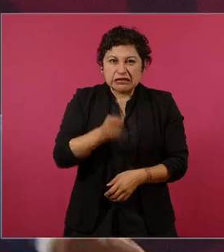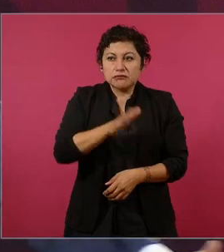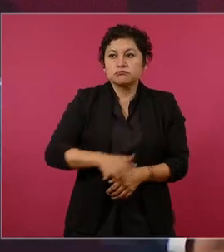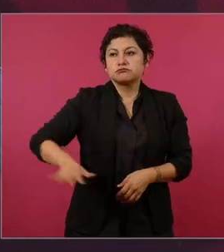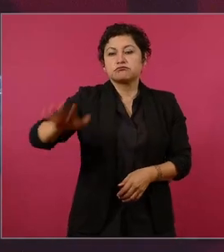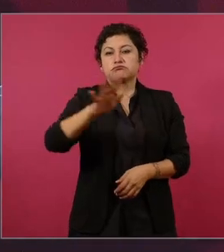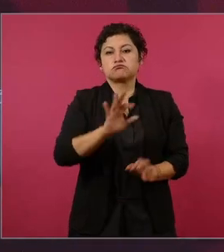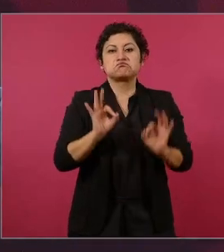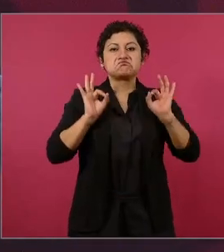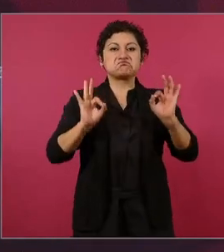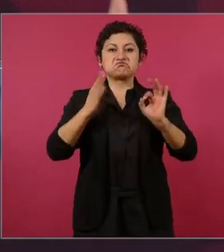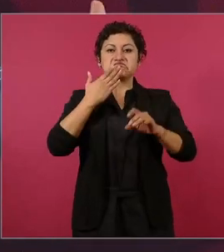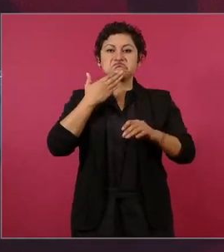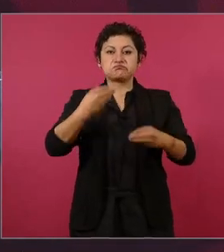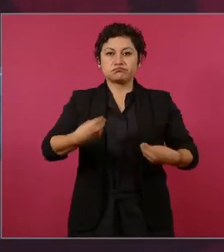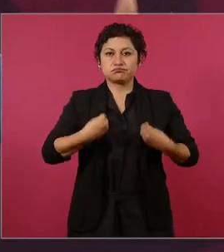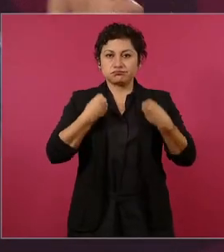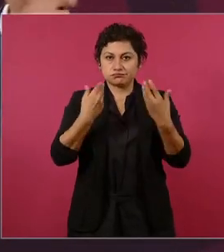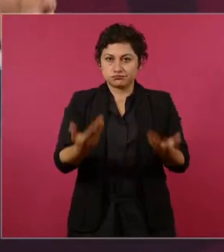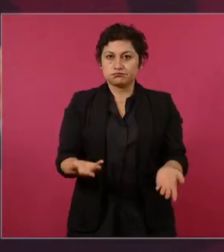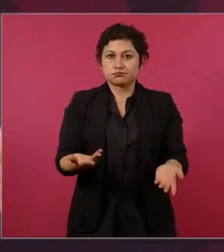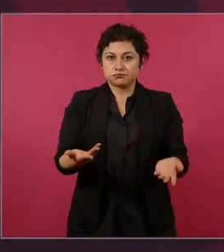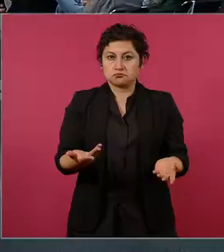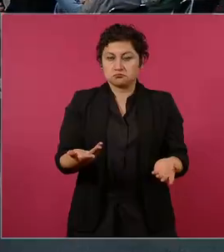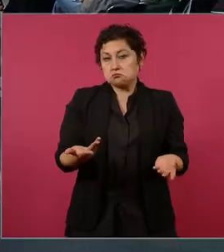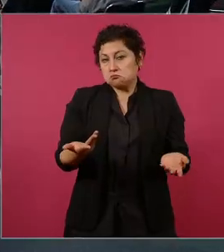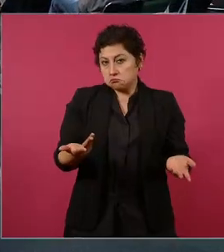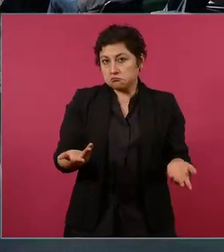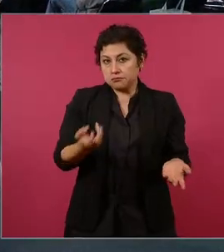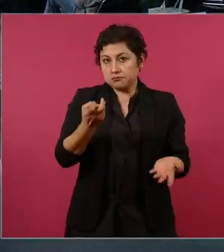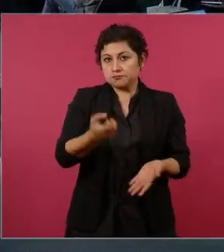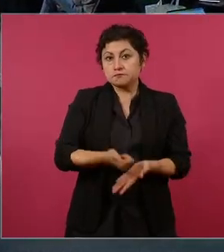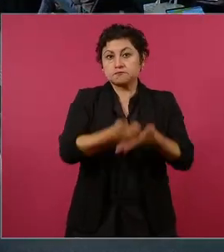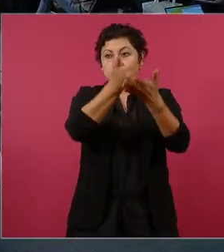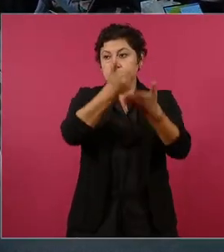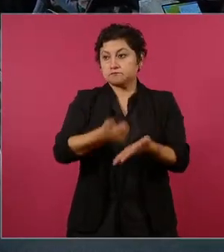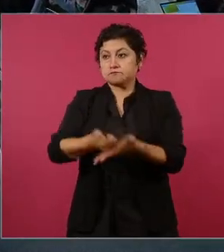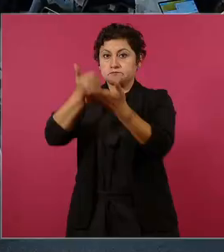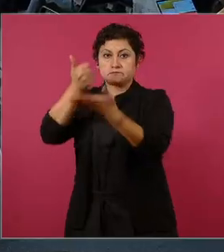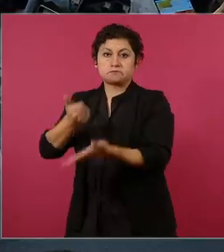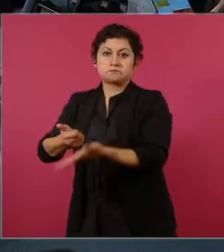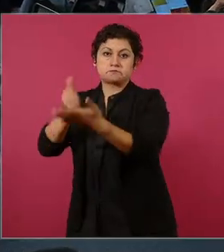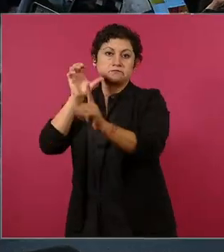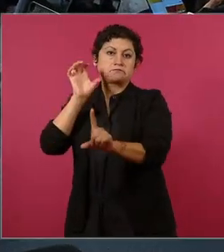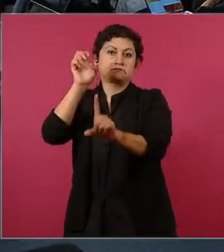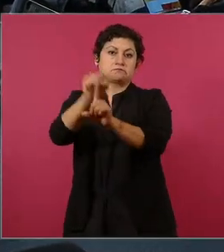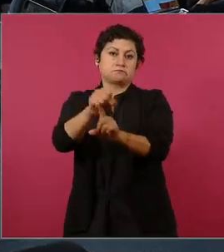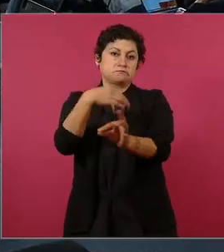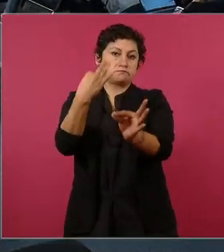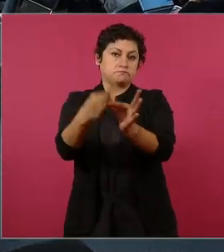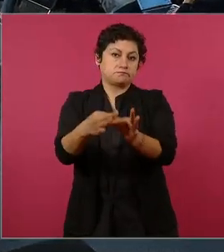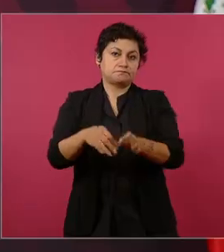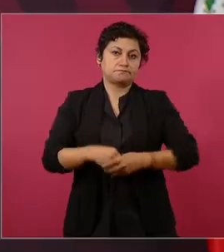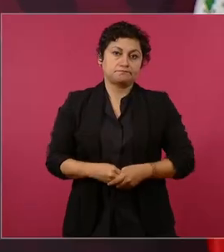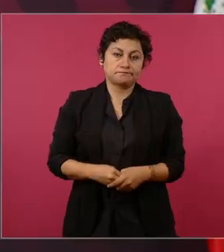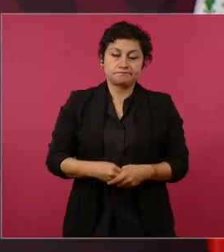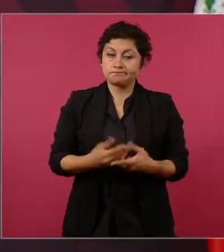Esos son los medios que se deben de utilizar. Entonces,